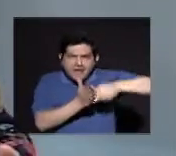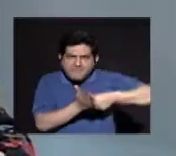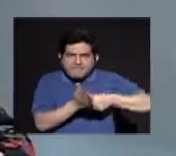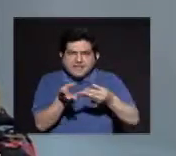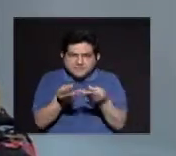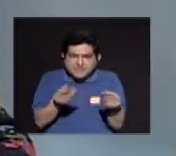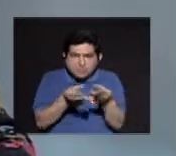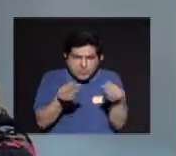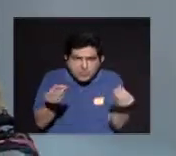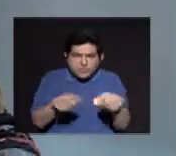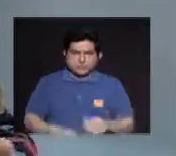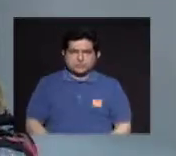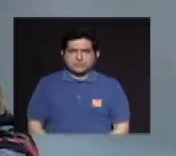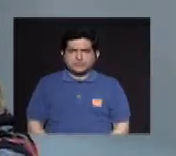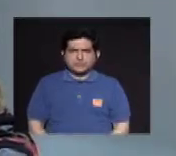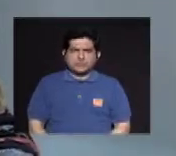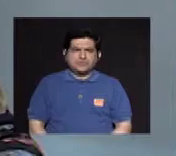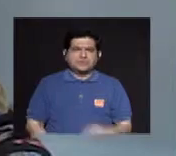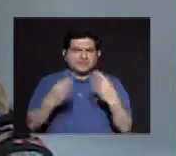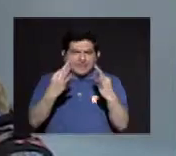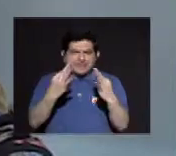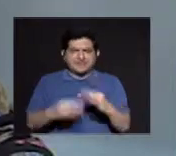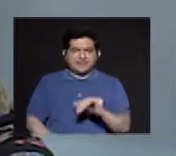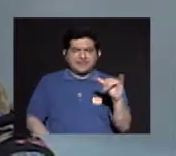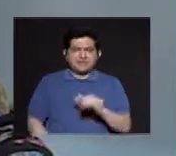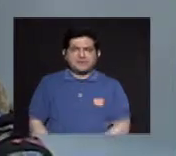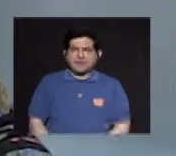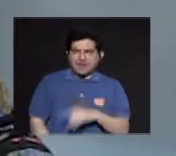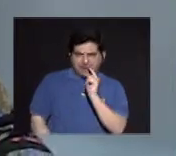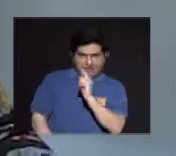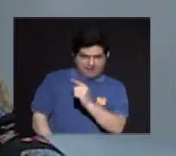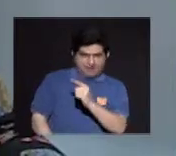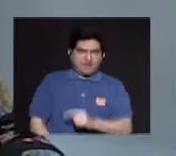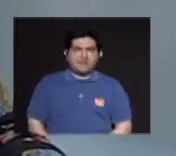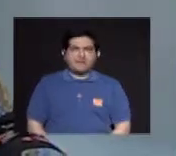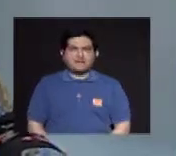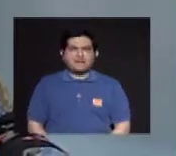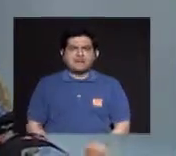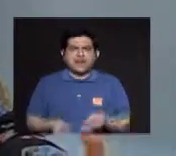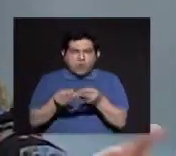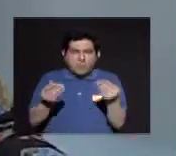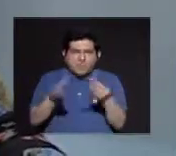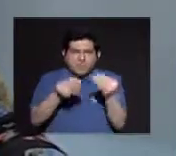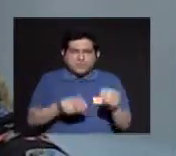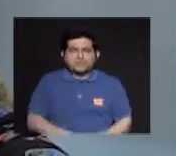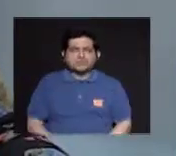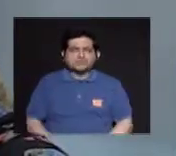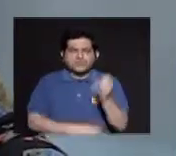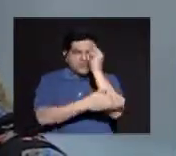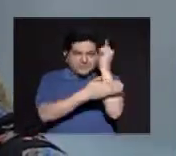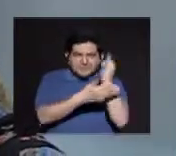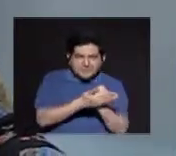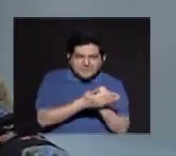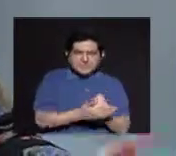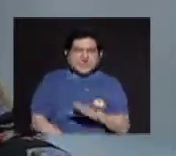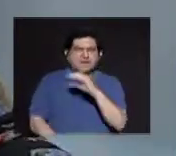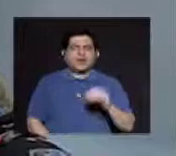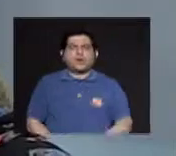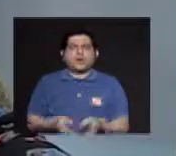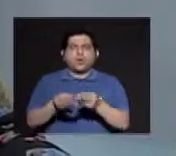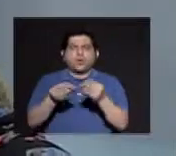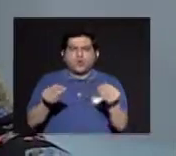de producción, ¿verdad? Como para productora, como para Katy, como production designer o, bueno, directora de arte, como se conoce acá,